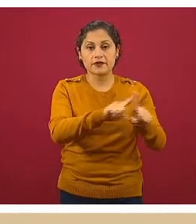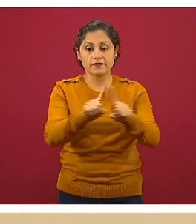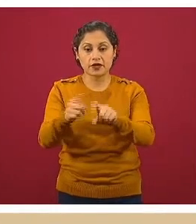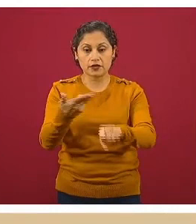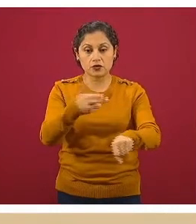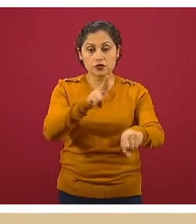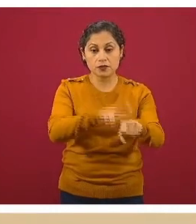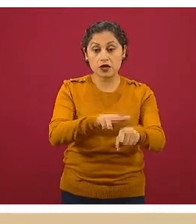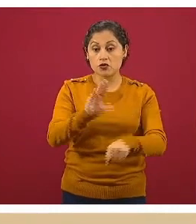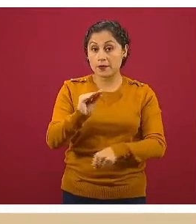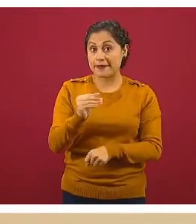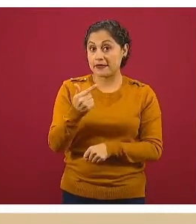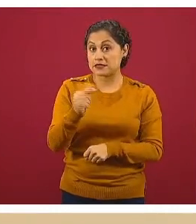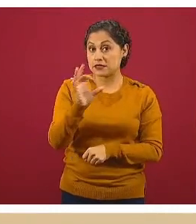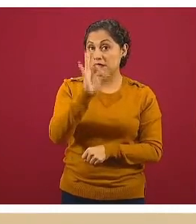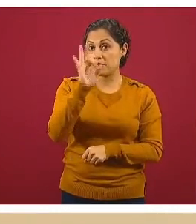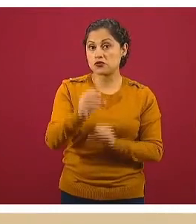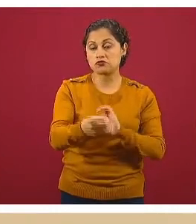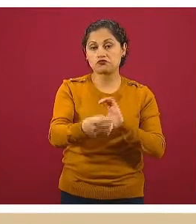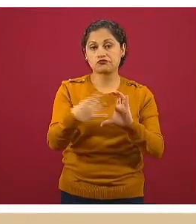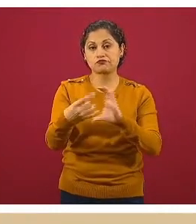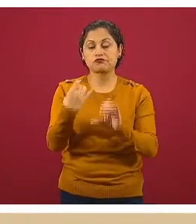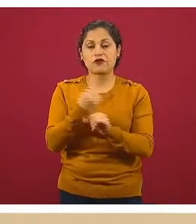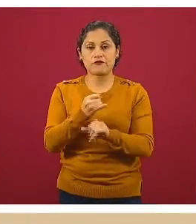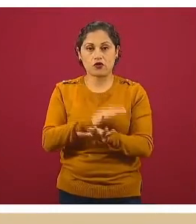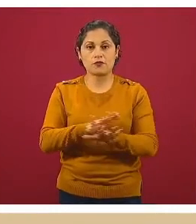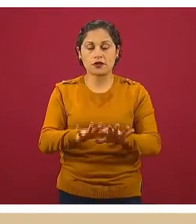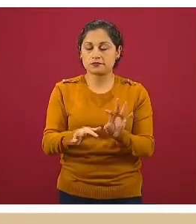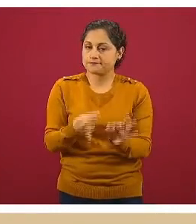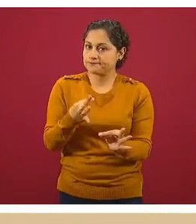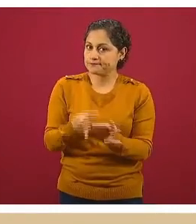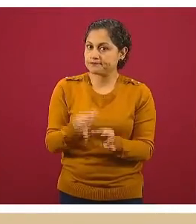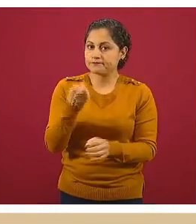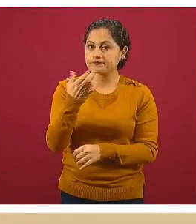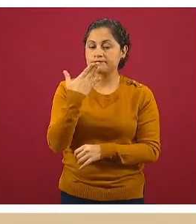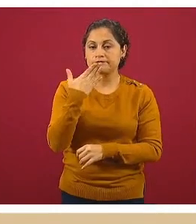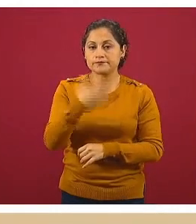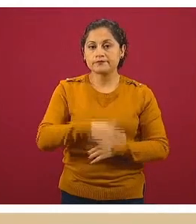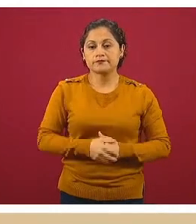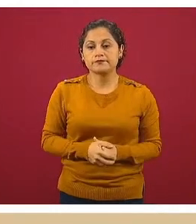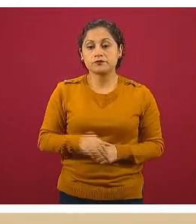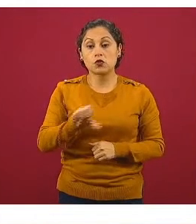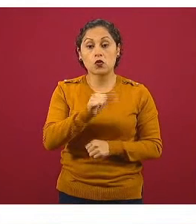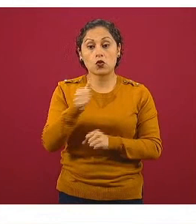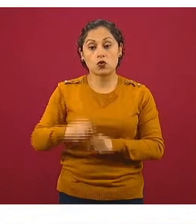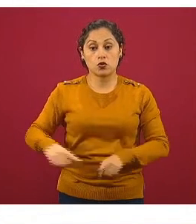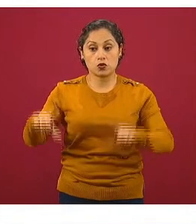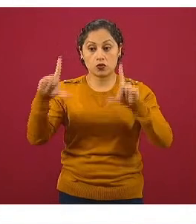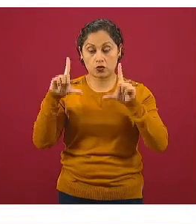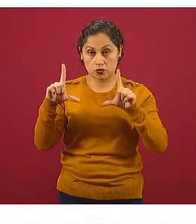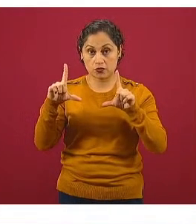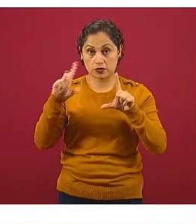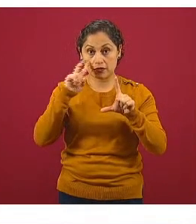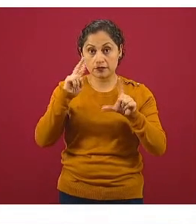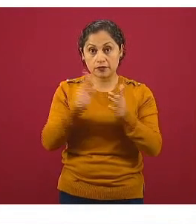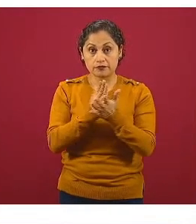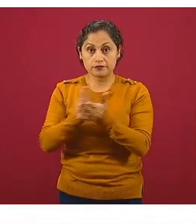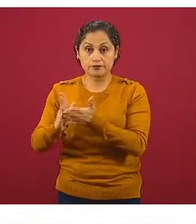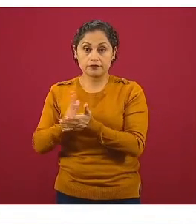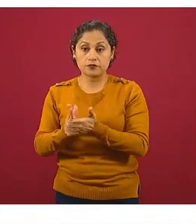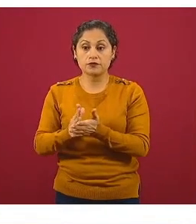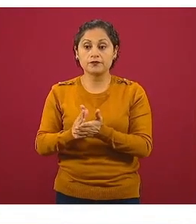buena tasa de notificación, nos enviaron la información en su corte. En la siguiente diapositiva vemos la distribución de este